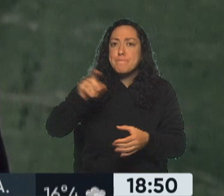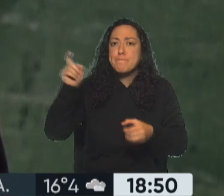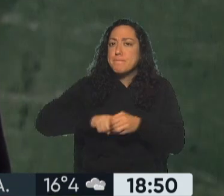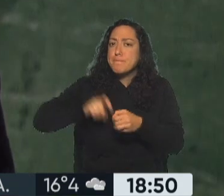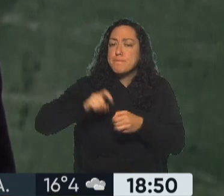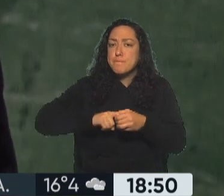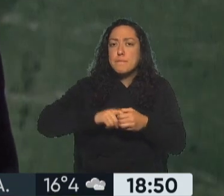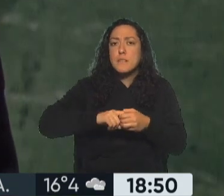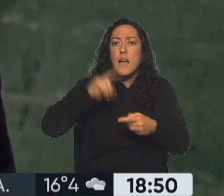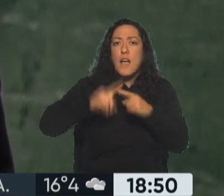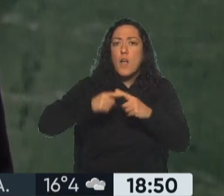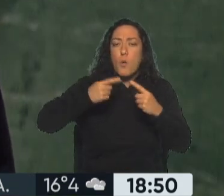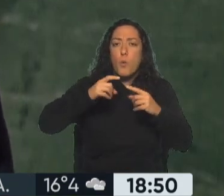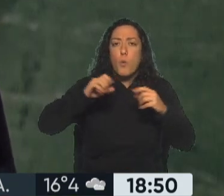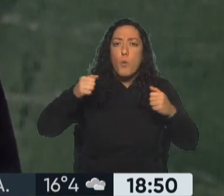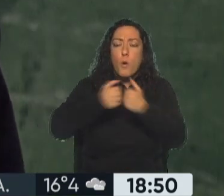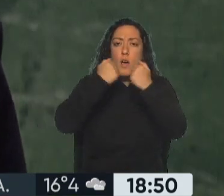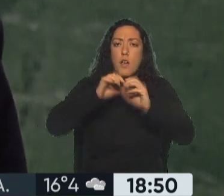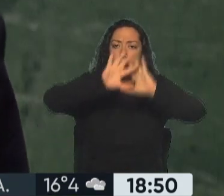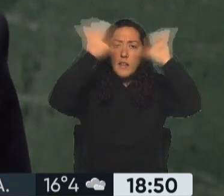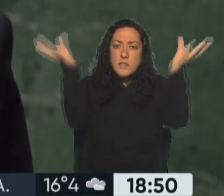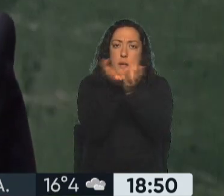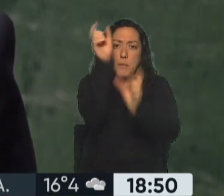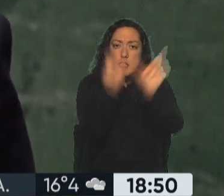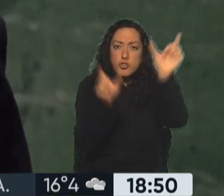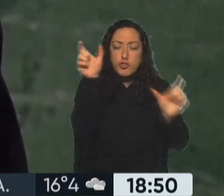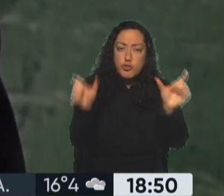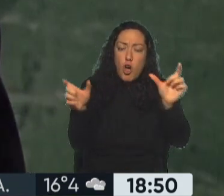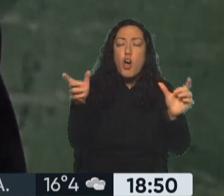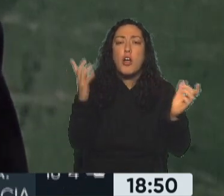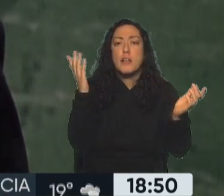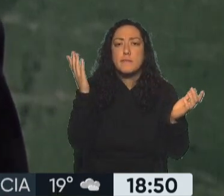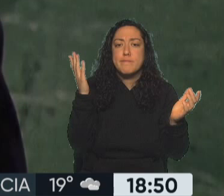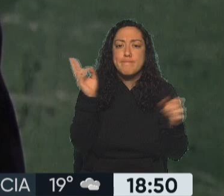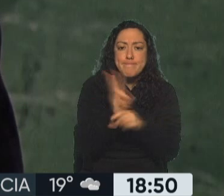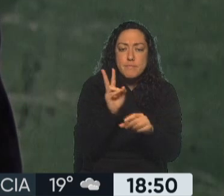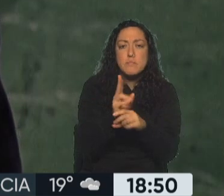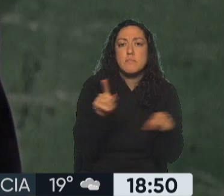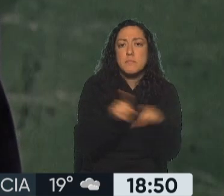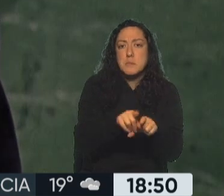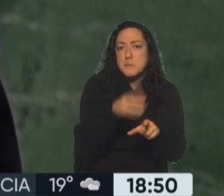Convención Internacional para la Protección de Personas contra las Desapariciones Forzadas.